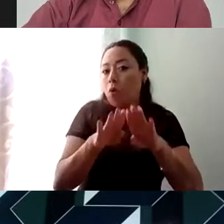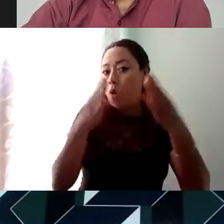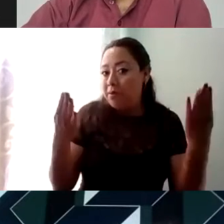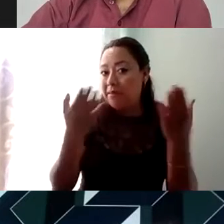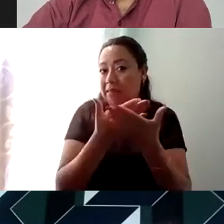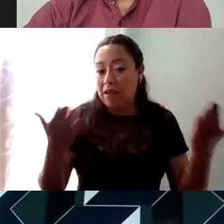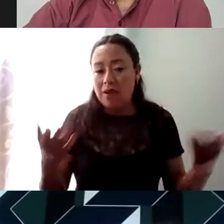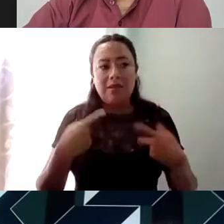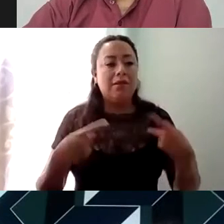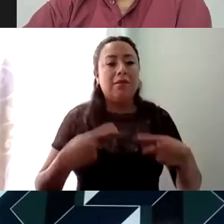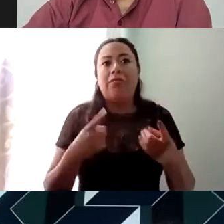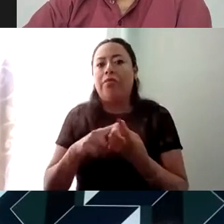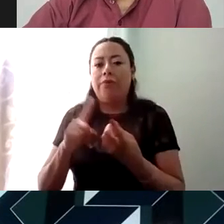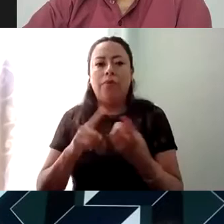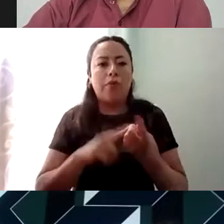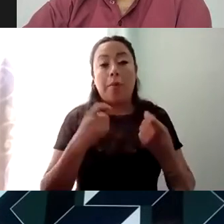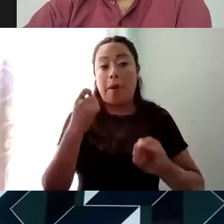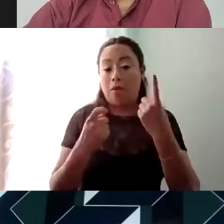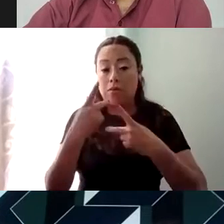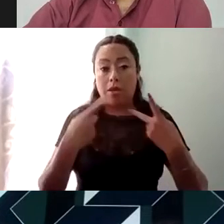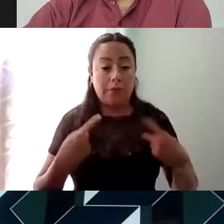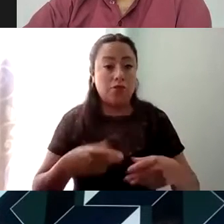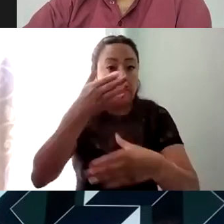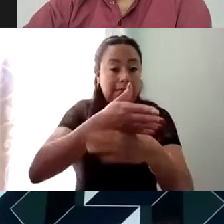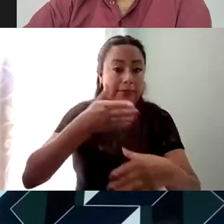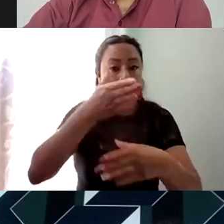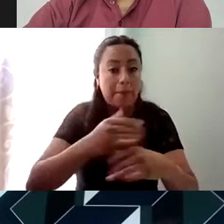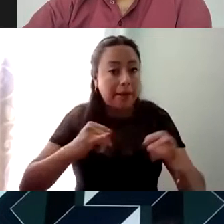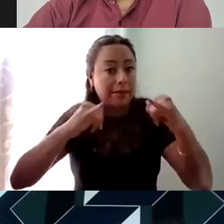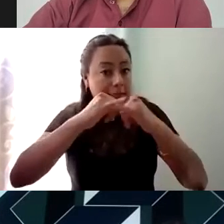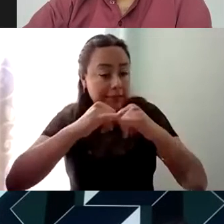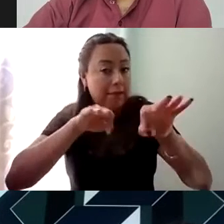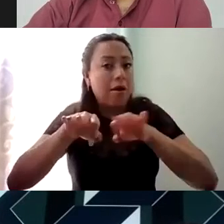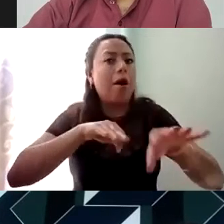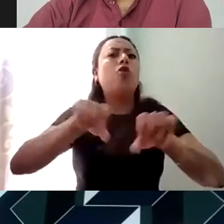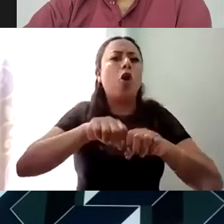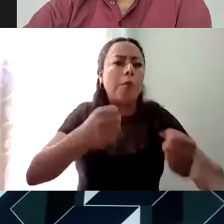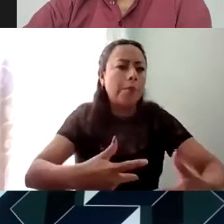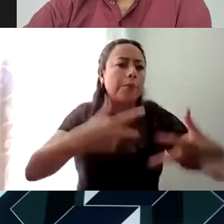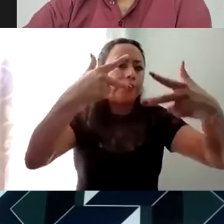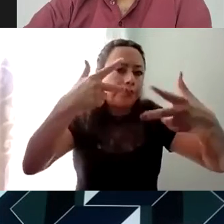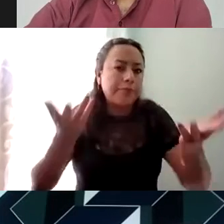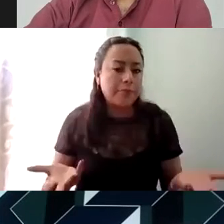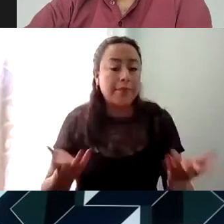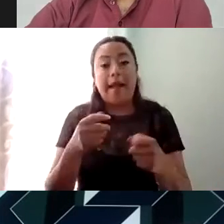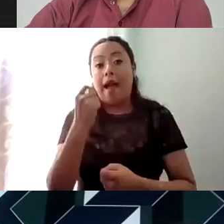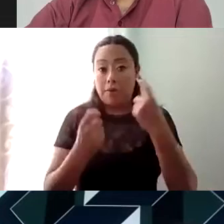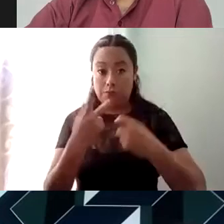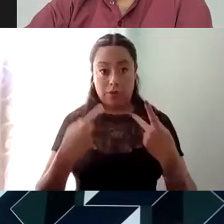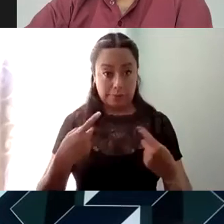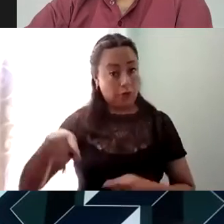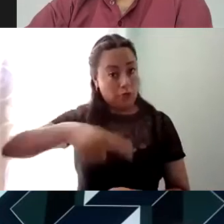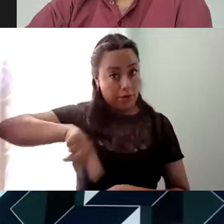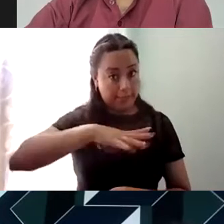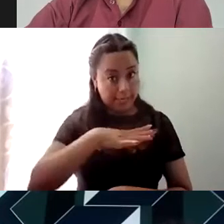que acude a trabajar a las instituciones pues es muy mínimo, y hay mucha gente que no tiene las posibilidades de hacerlo a través o